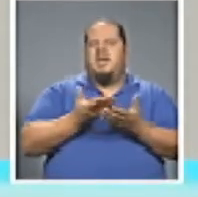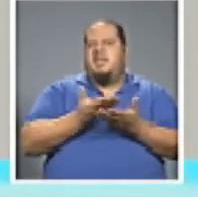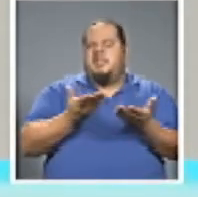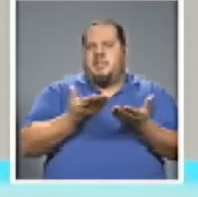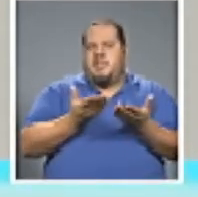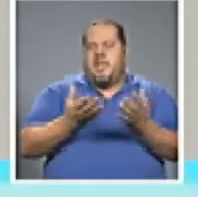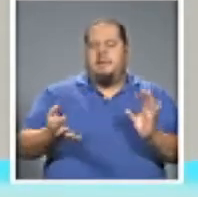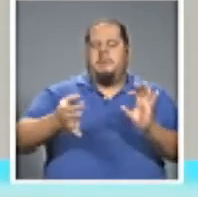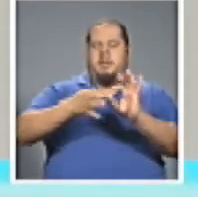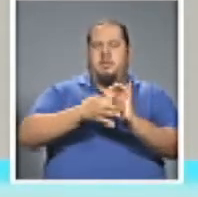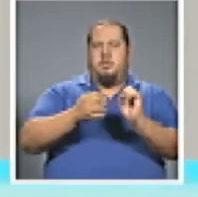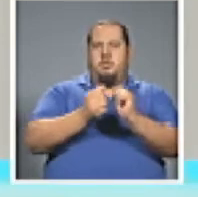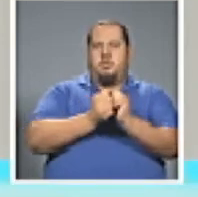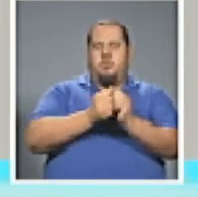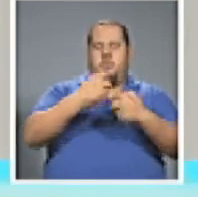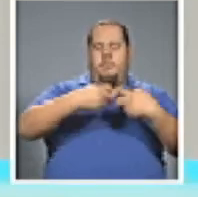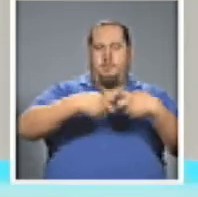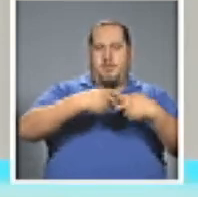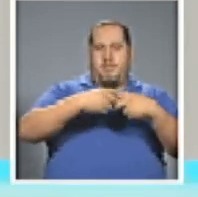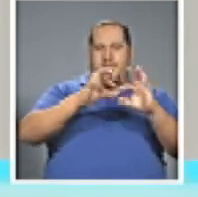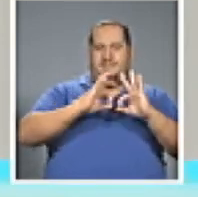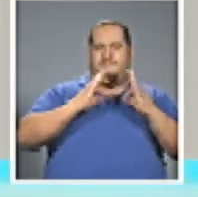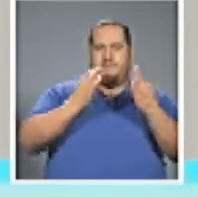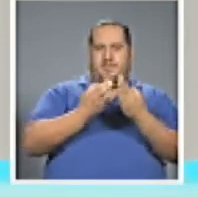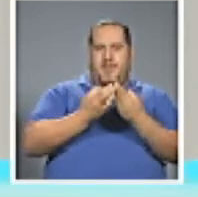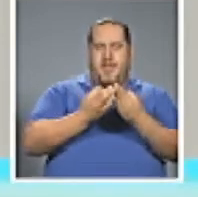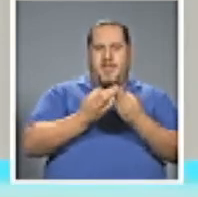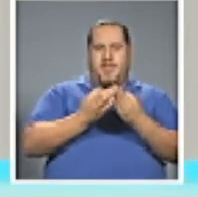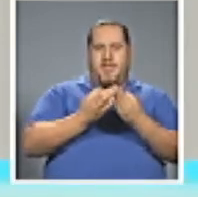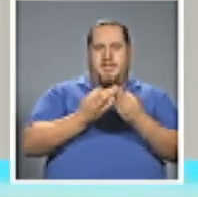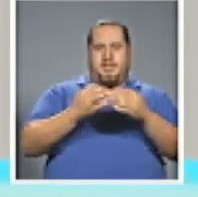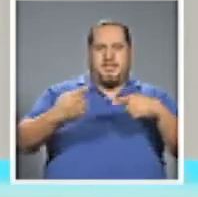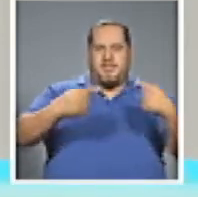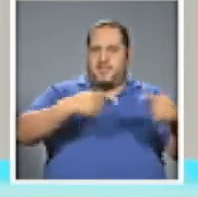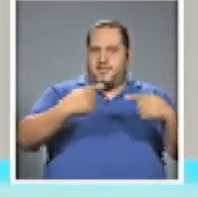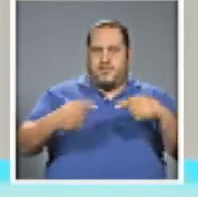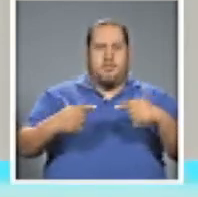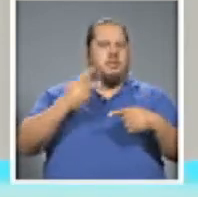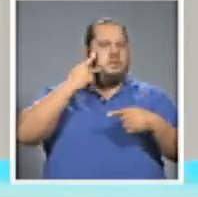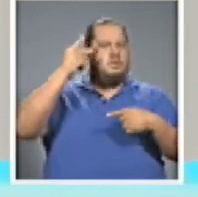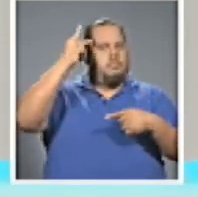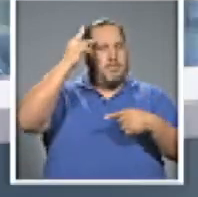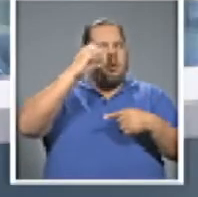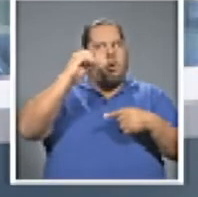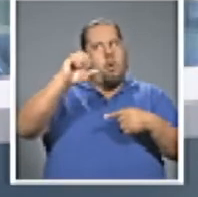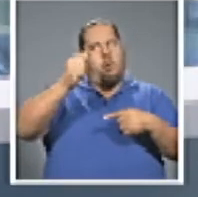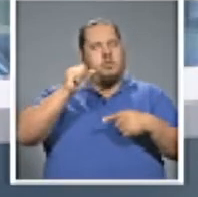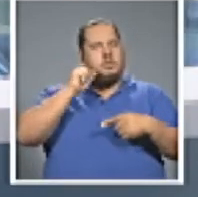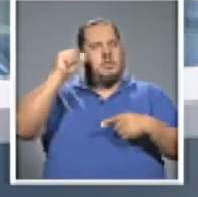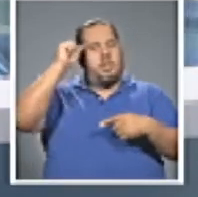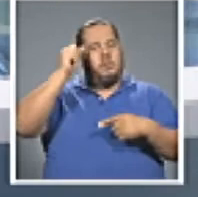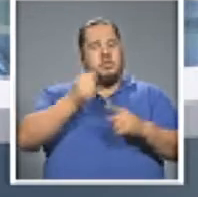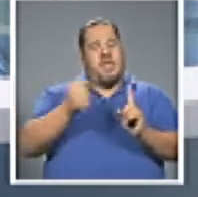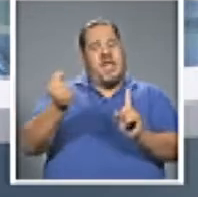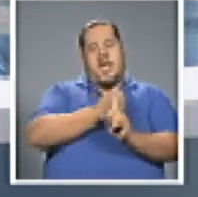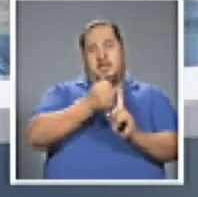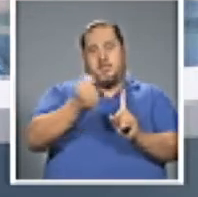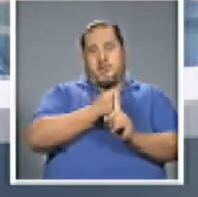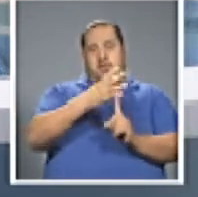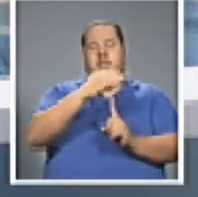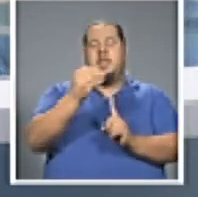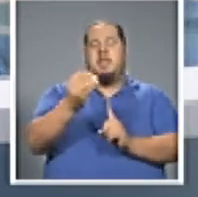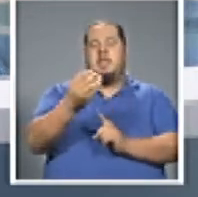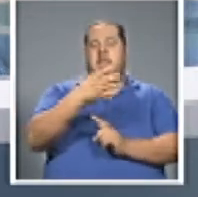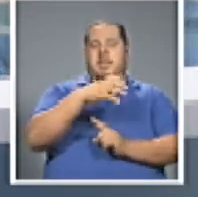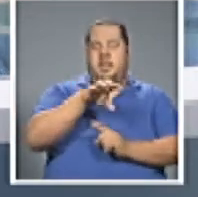relacionadas con conflictos familiares, o sea, riñas entre padres de familia u otros adultos, agresiones y la